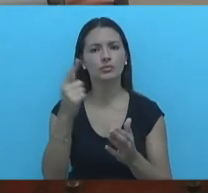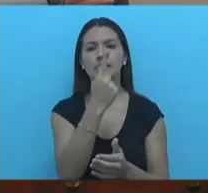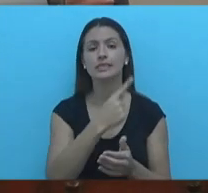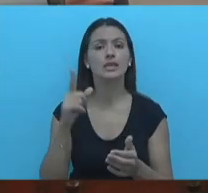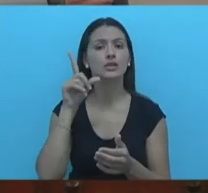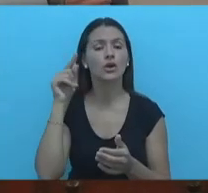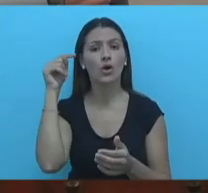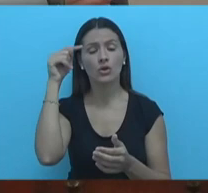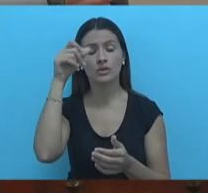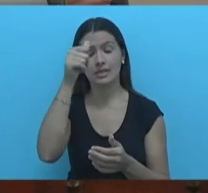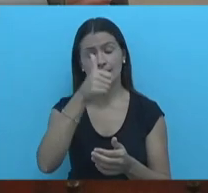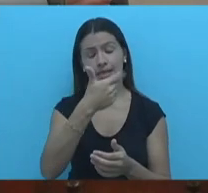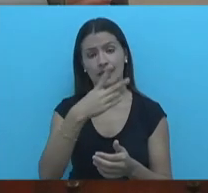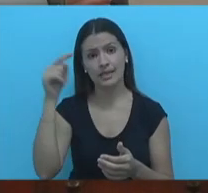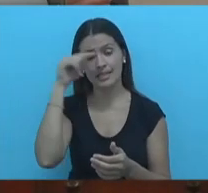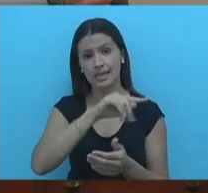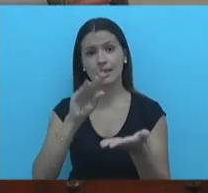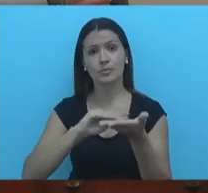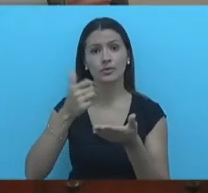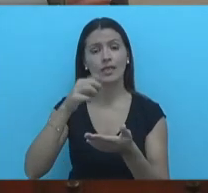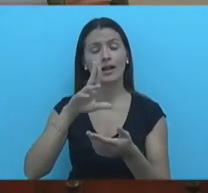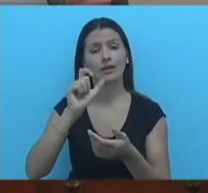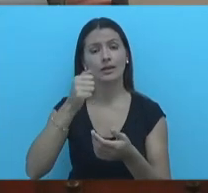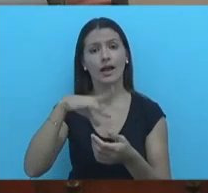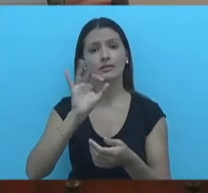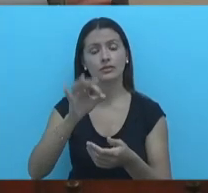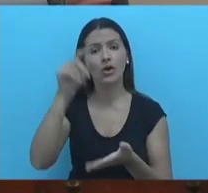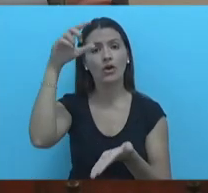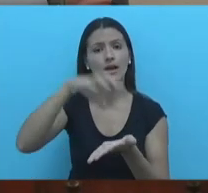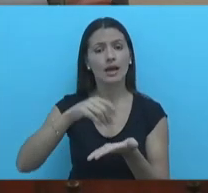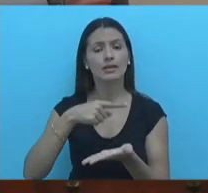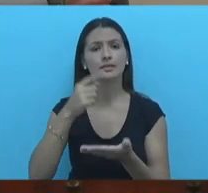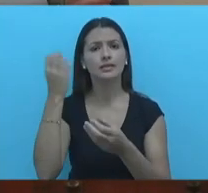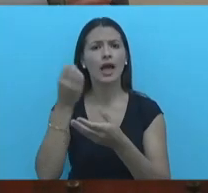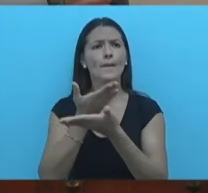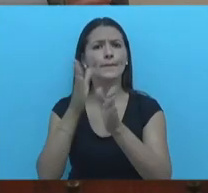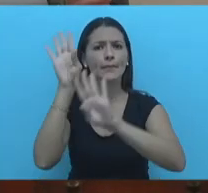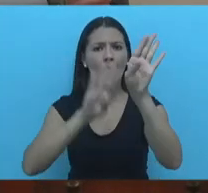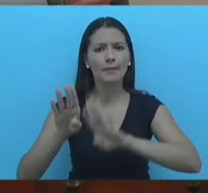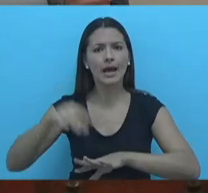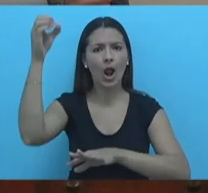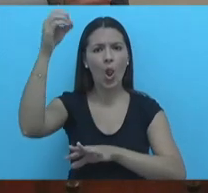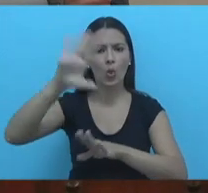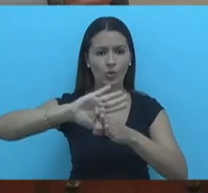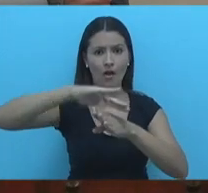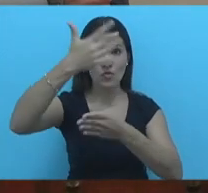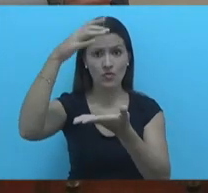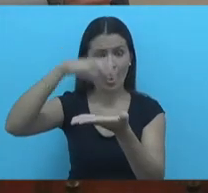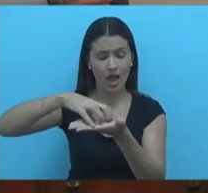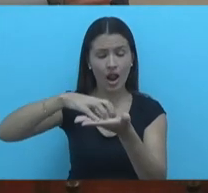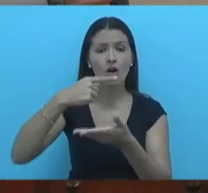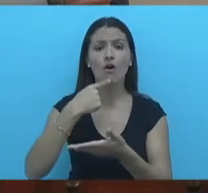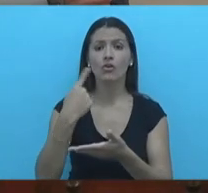34.167 de la diputada Cecilia Arcando, por el cual esta Cámara resuelve disponer la iluminación externa del Palacio Legislativo en color